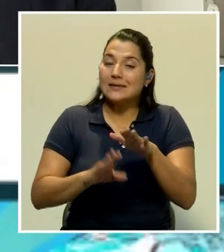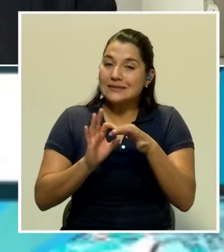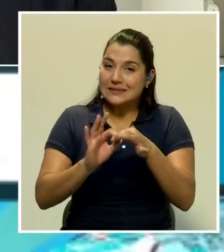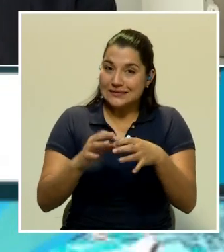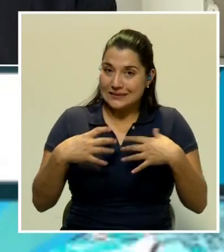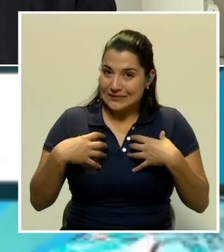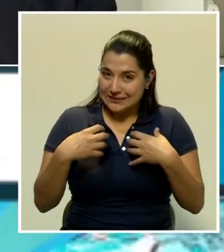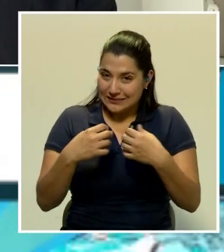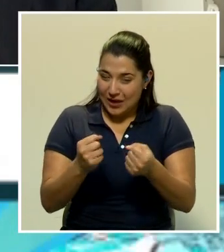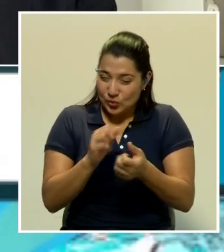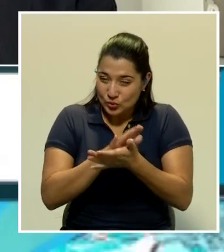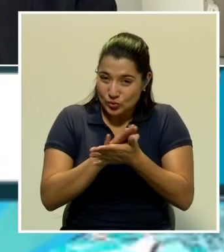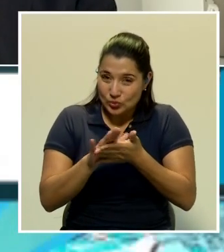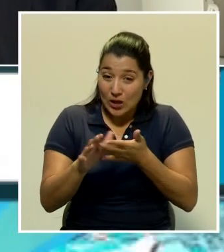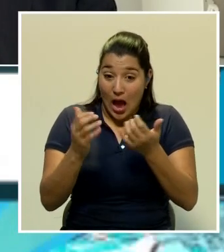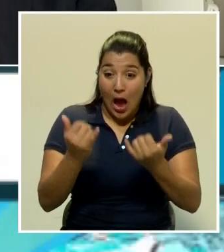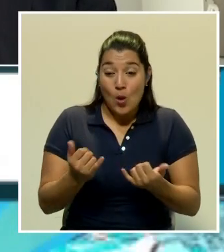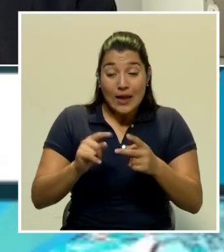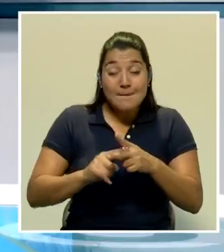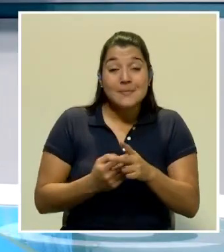esta apertura de la economía.